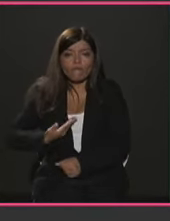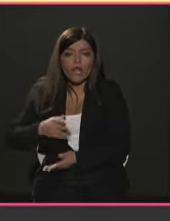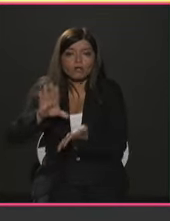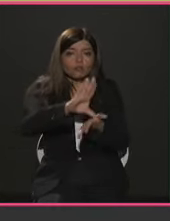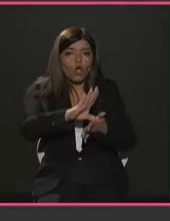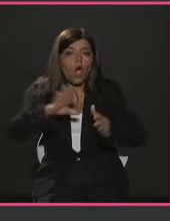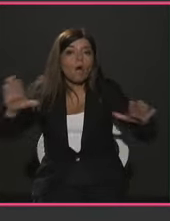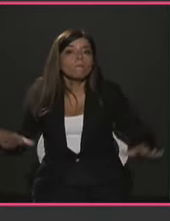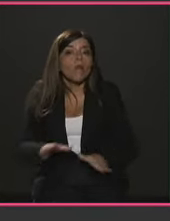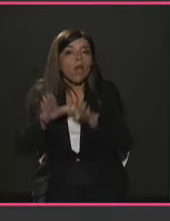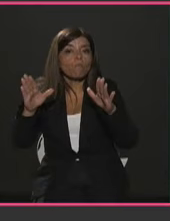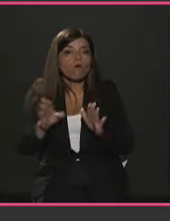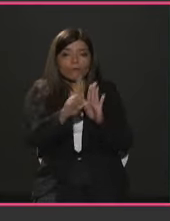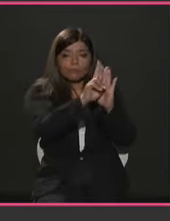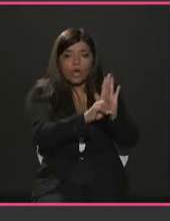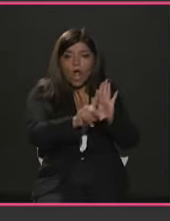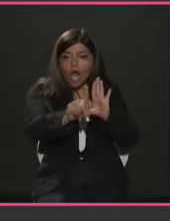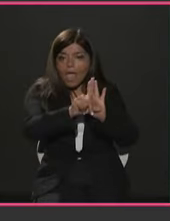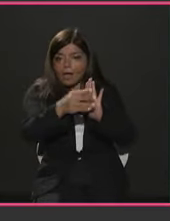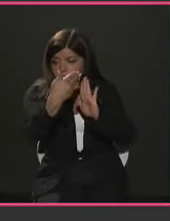promover las regulaciones